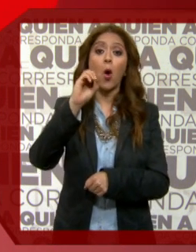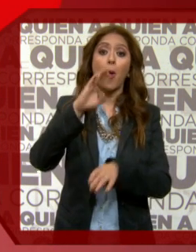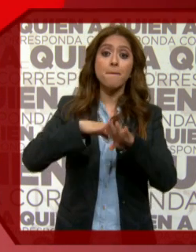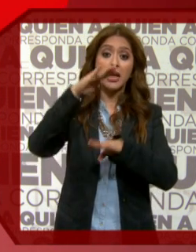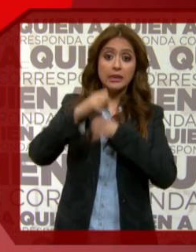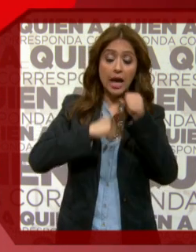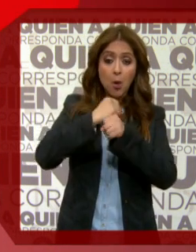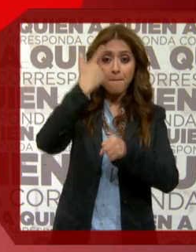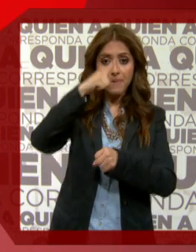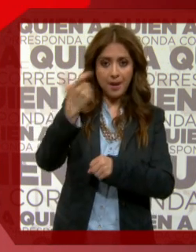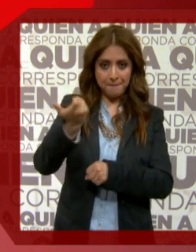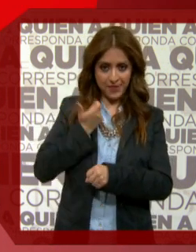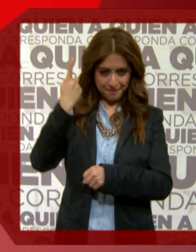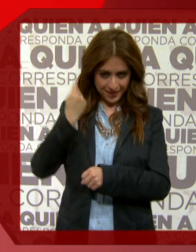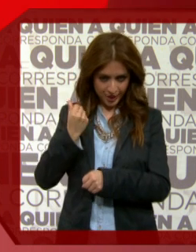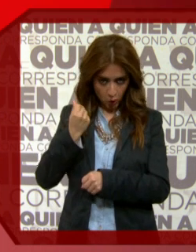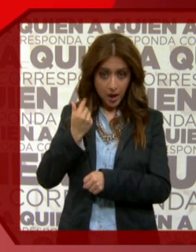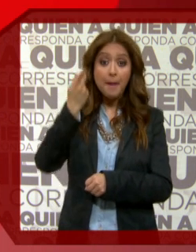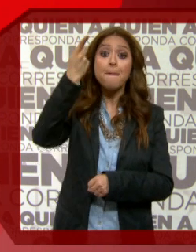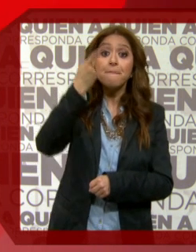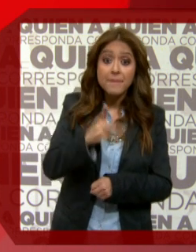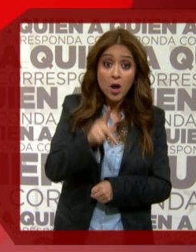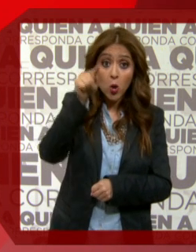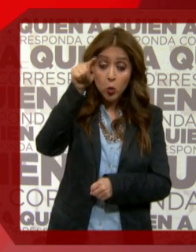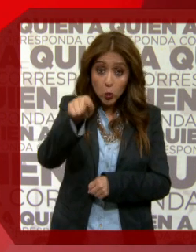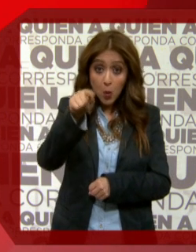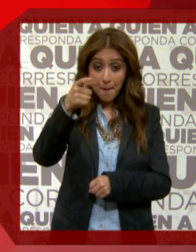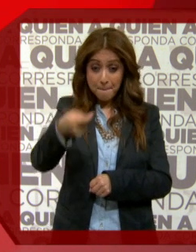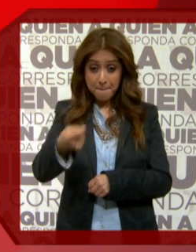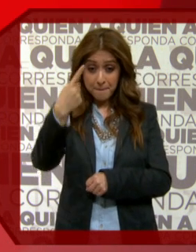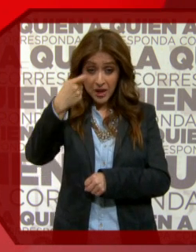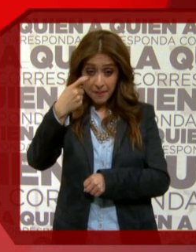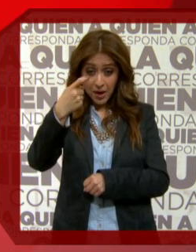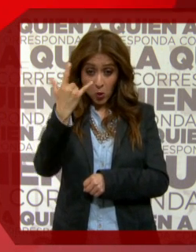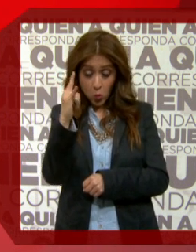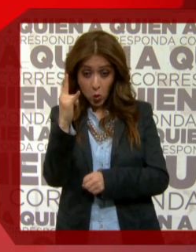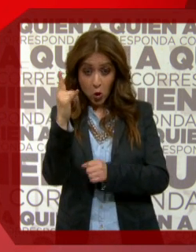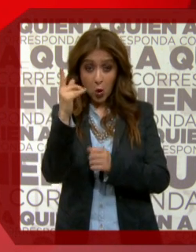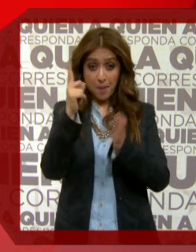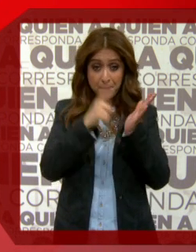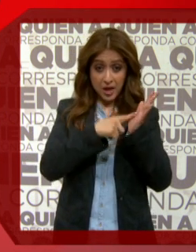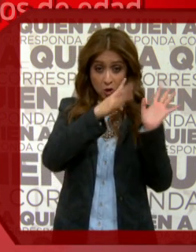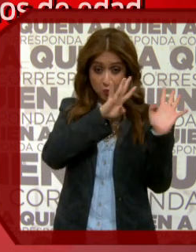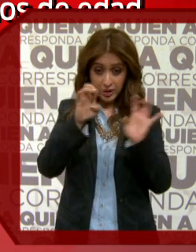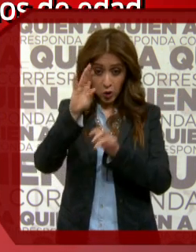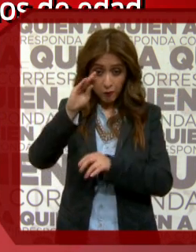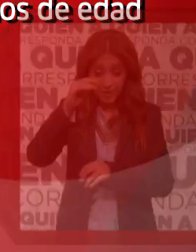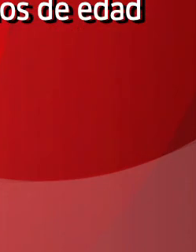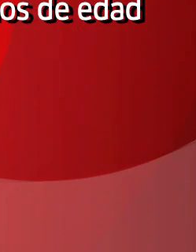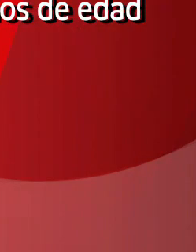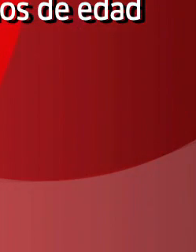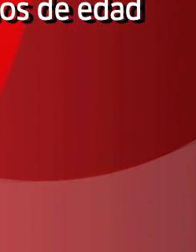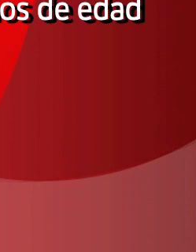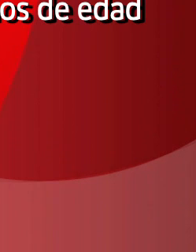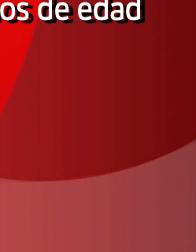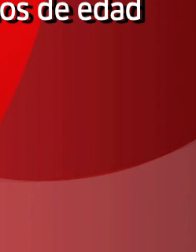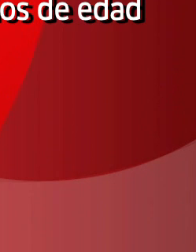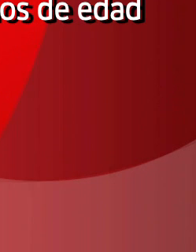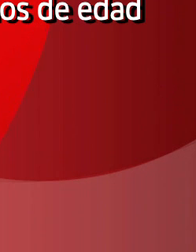obtener su pensión. Pero si comenzó a cotizar a partir del 1 de julio de 1997, la ley determina que